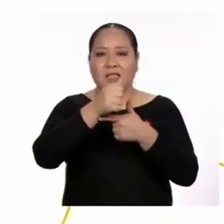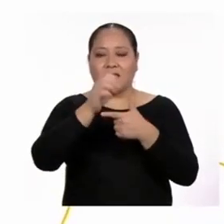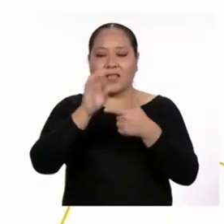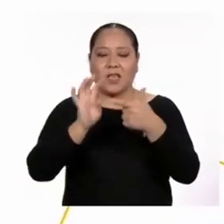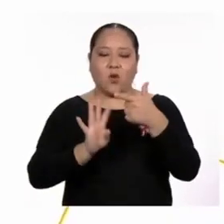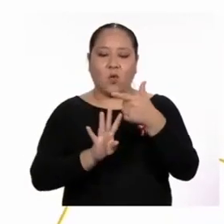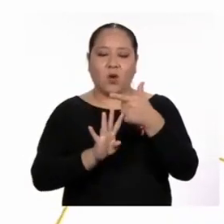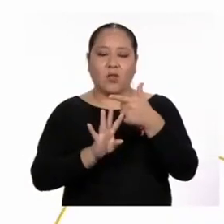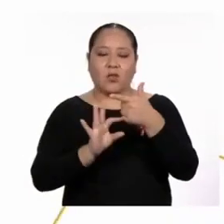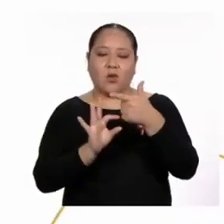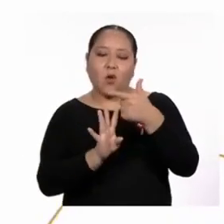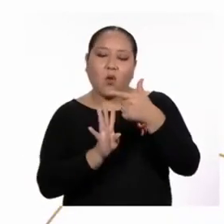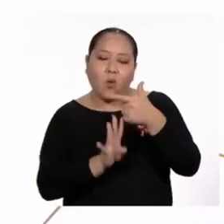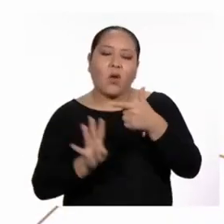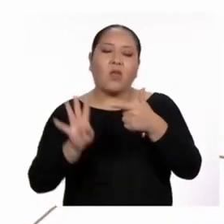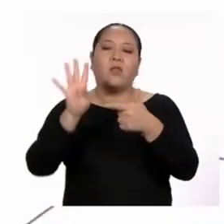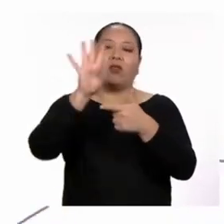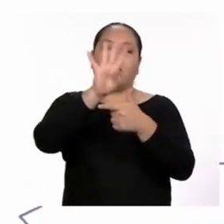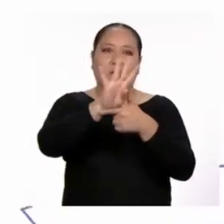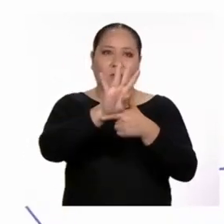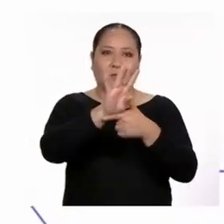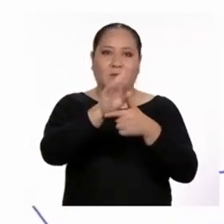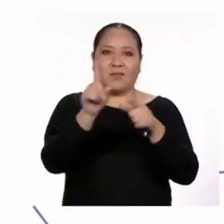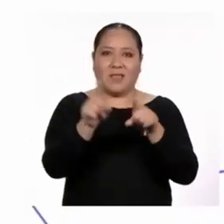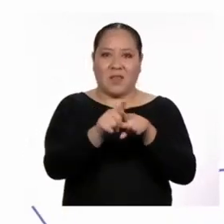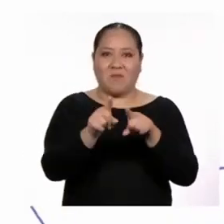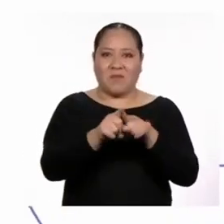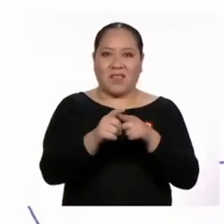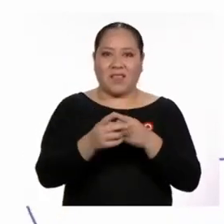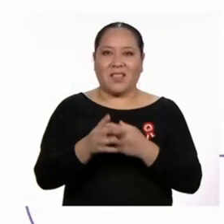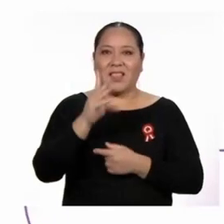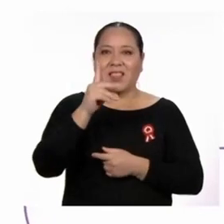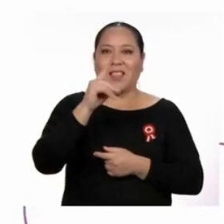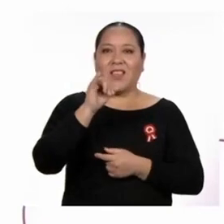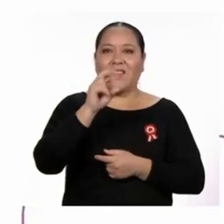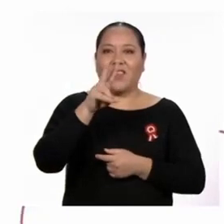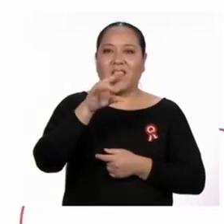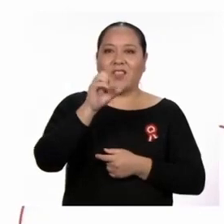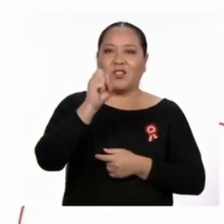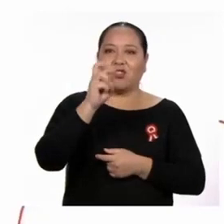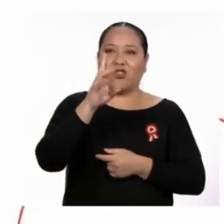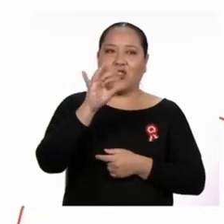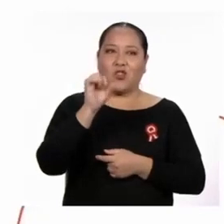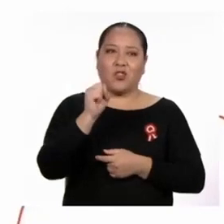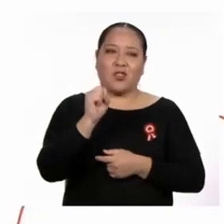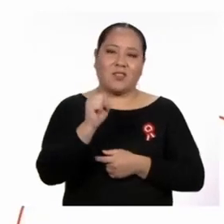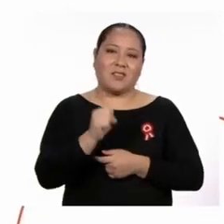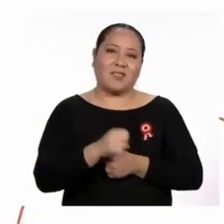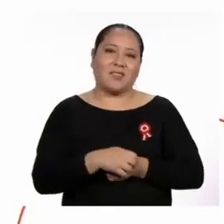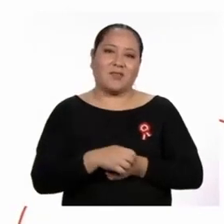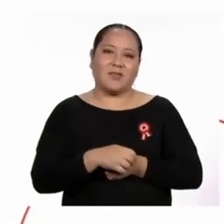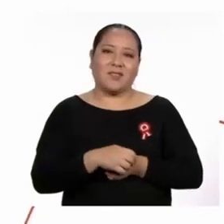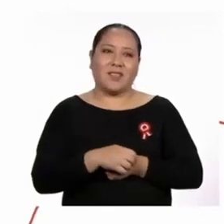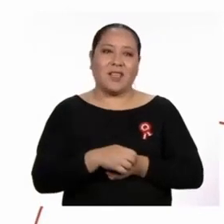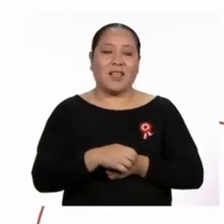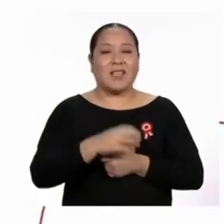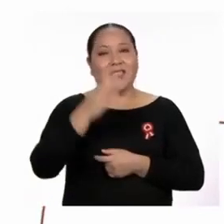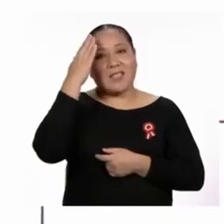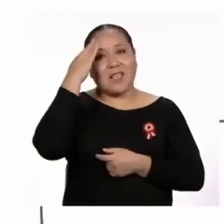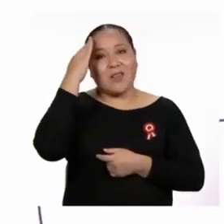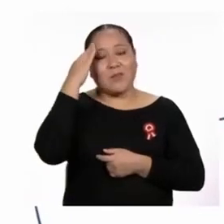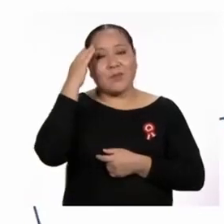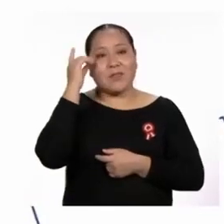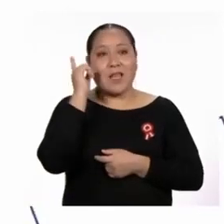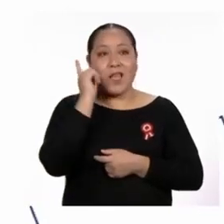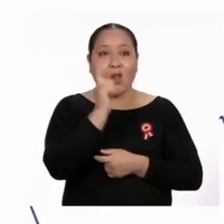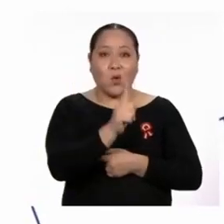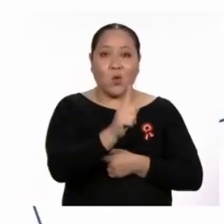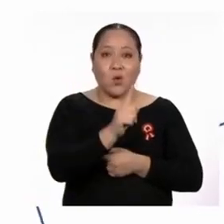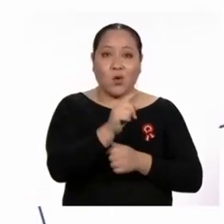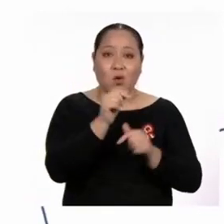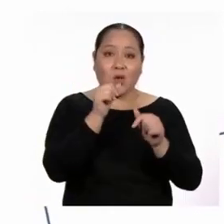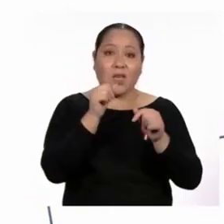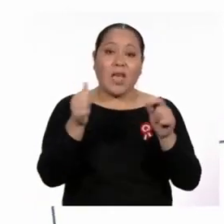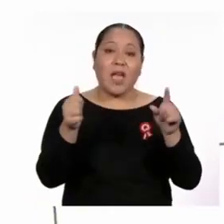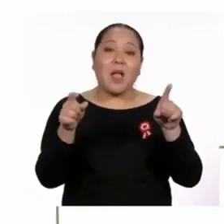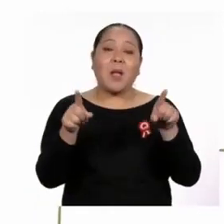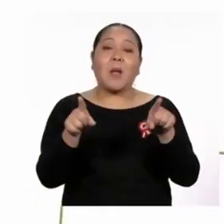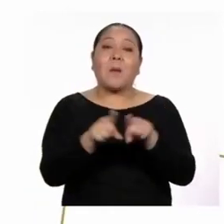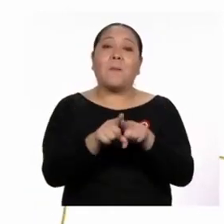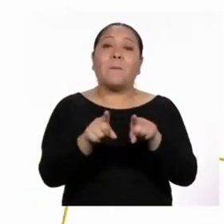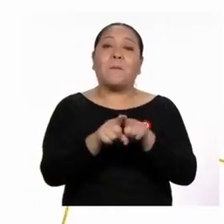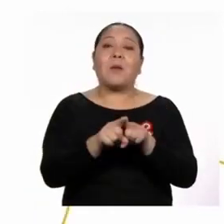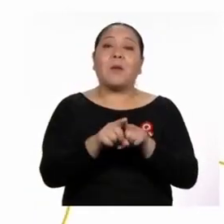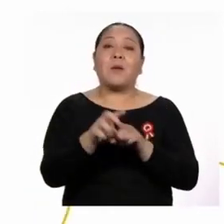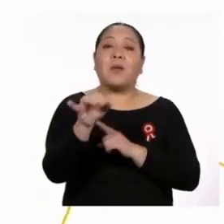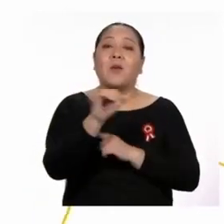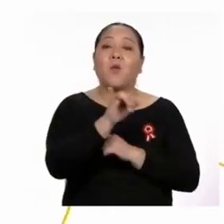son divisores de 40. Y como ya sabemos que el 1 y el mismo número siempre